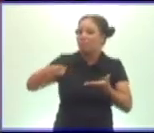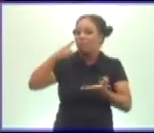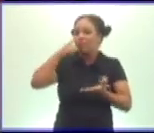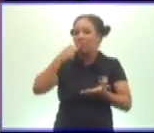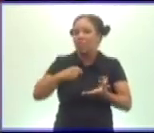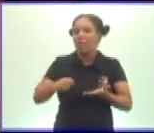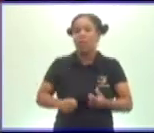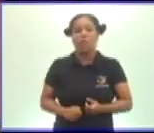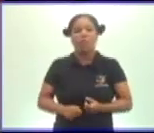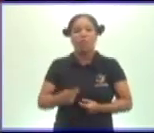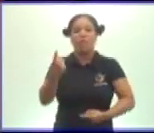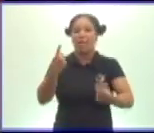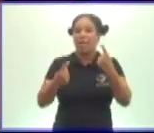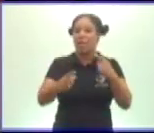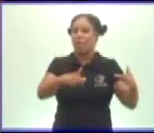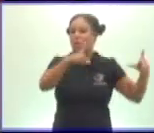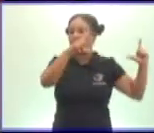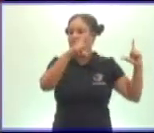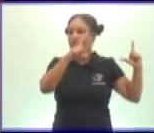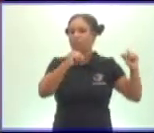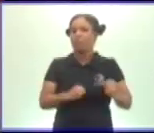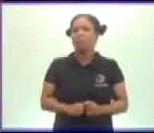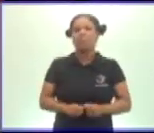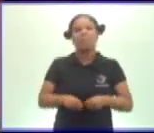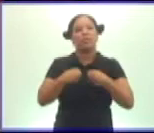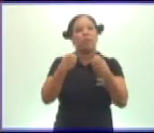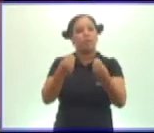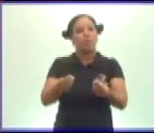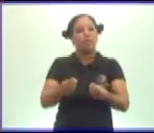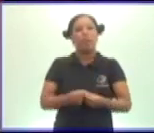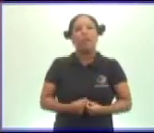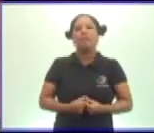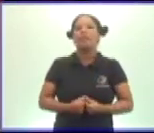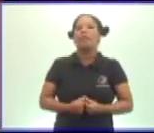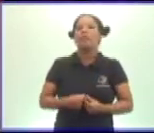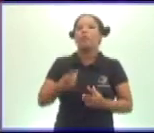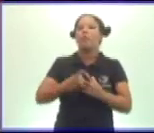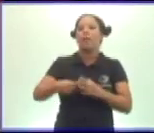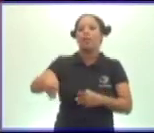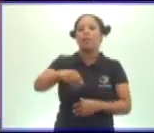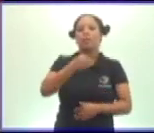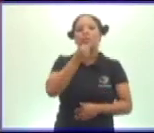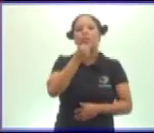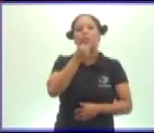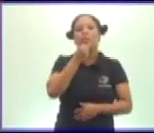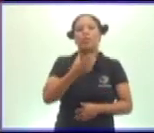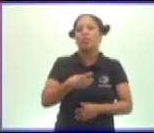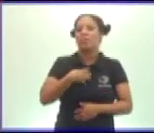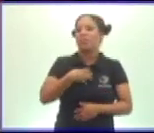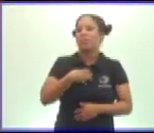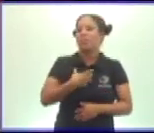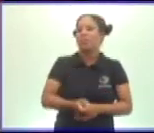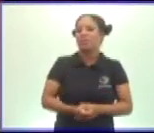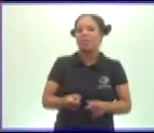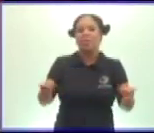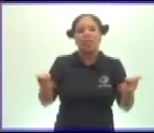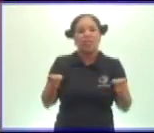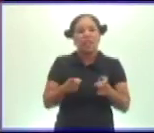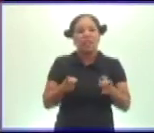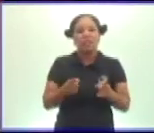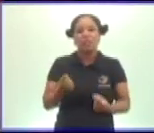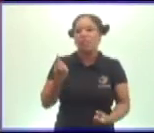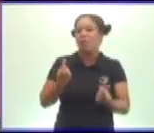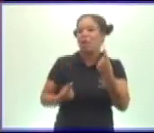una de las diapositivas que nosotros vamos a ir ofreciendo para que ustedes puedan tener resumido cada uno de